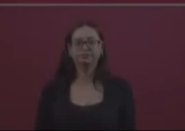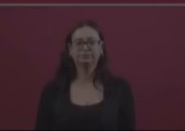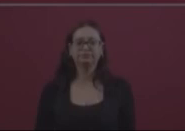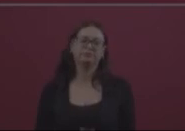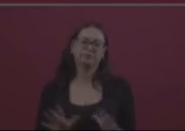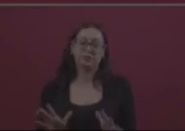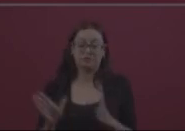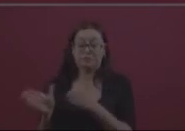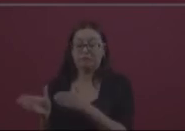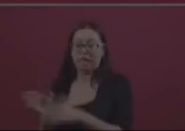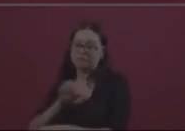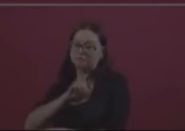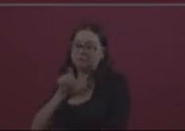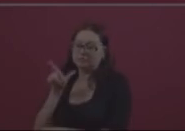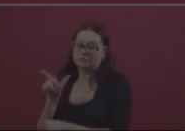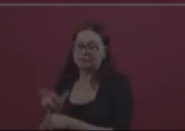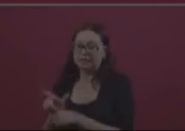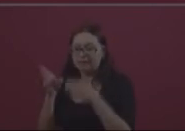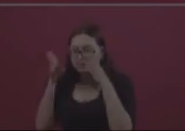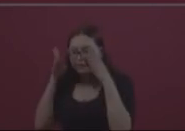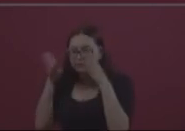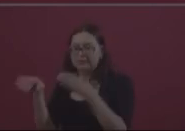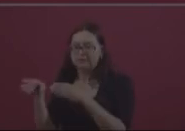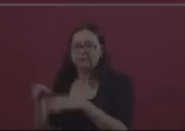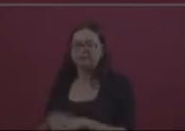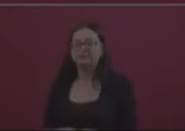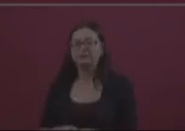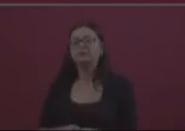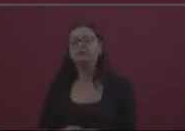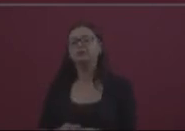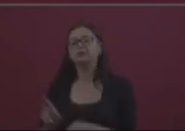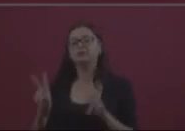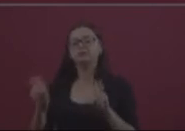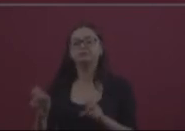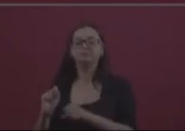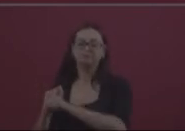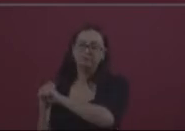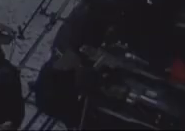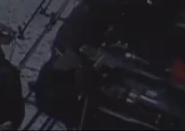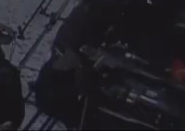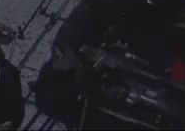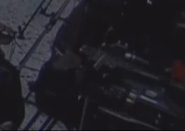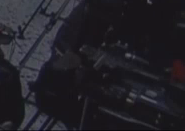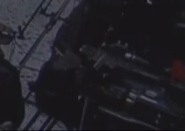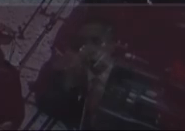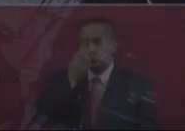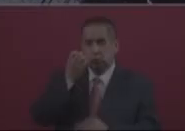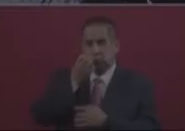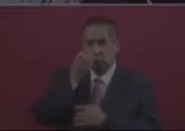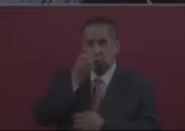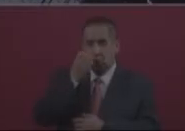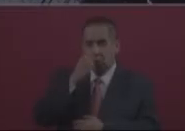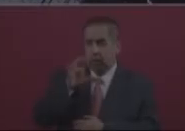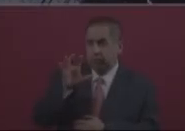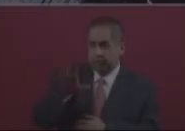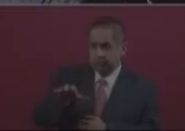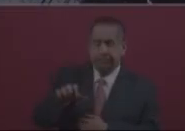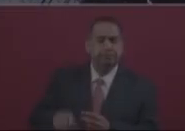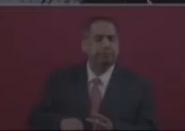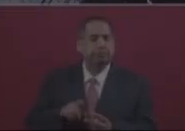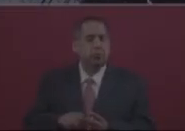especial para en el caso del béisbol crear la secuela del caso del boxeo